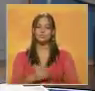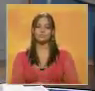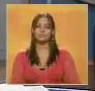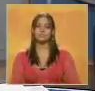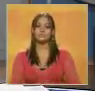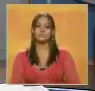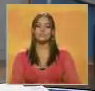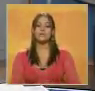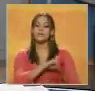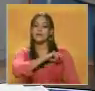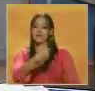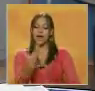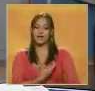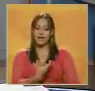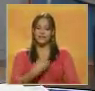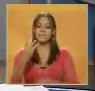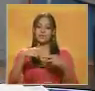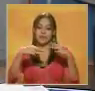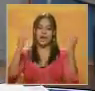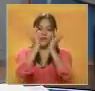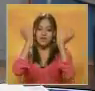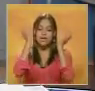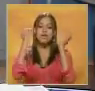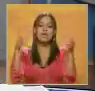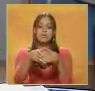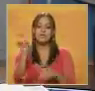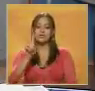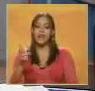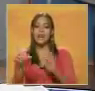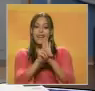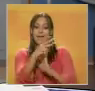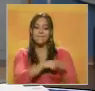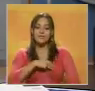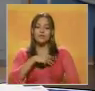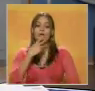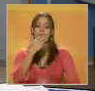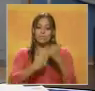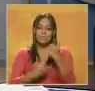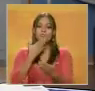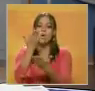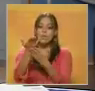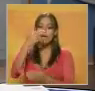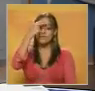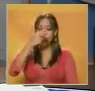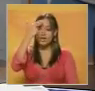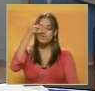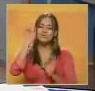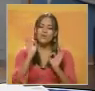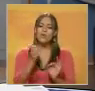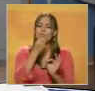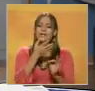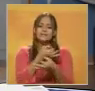el jefe del comando venezuela y alcalde metropolitano antonio ledezma afirmó que la ley de misiones propuesta por henrique capriles radonski dará una justa distribución